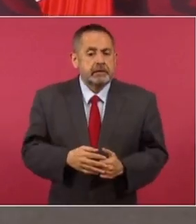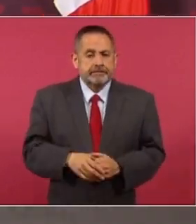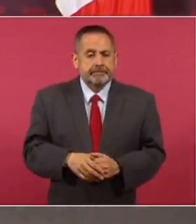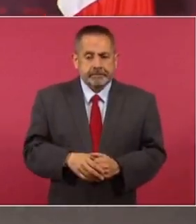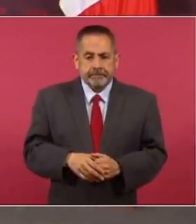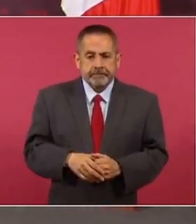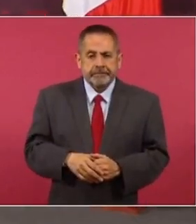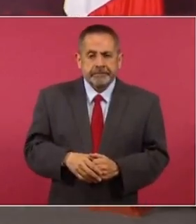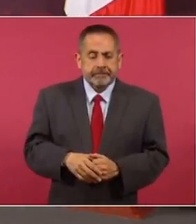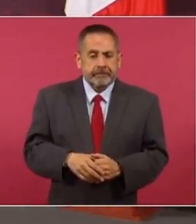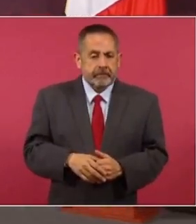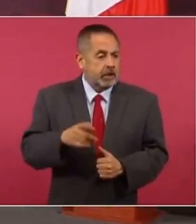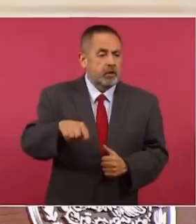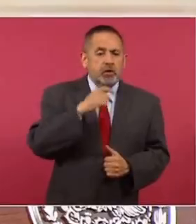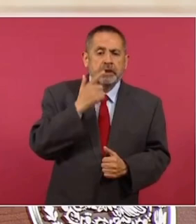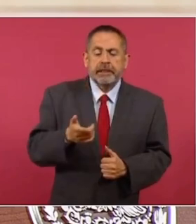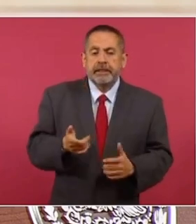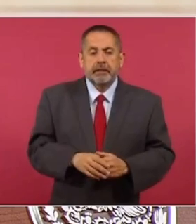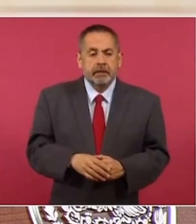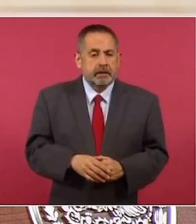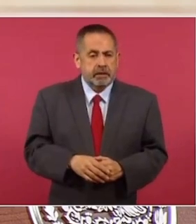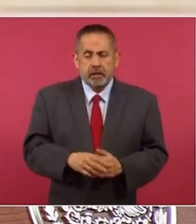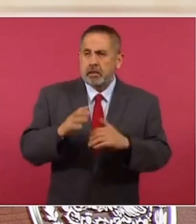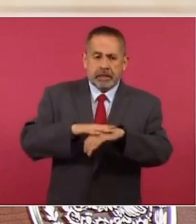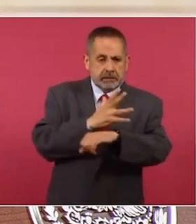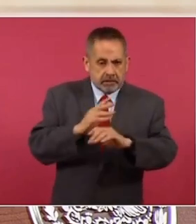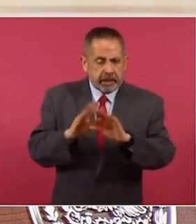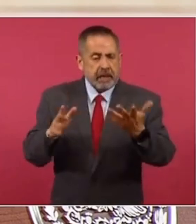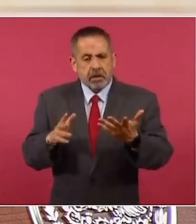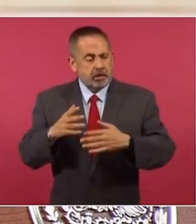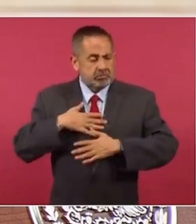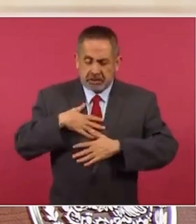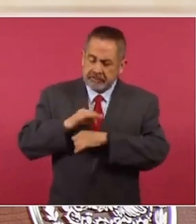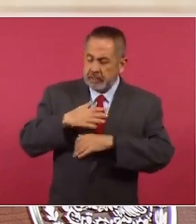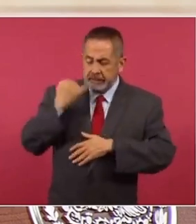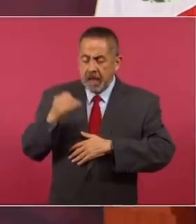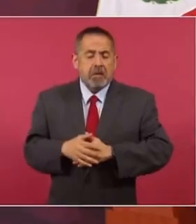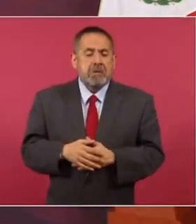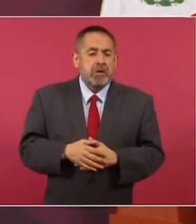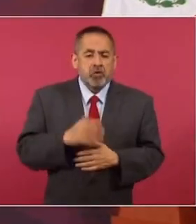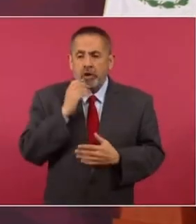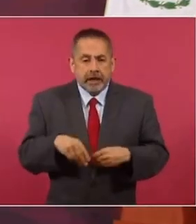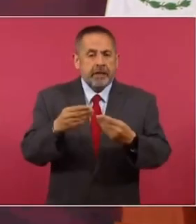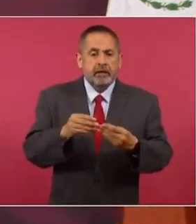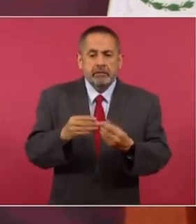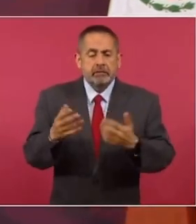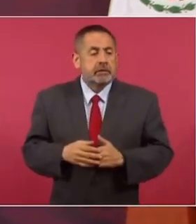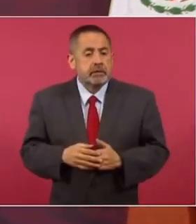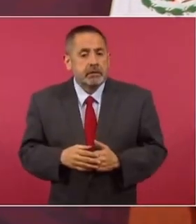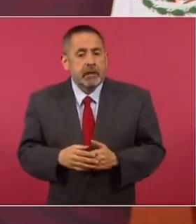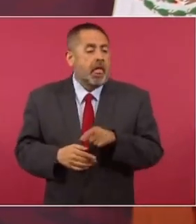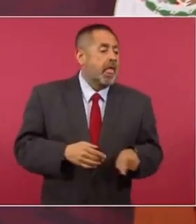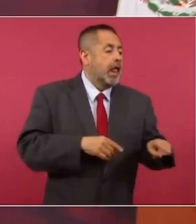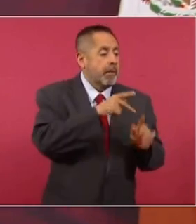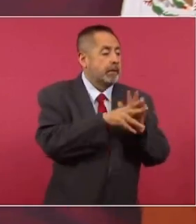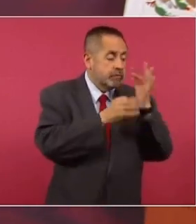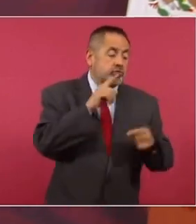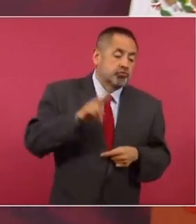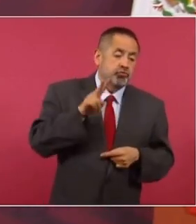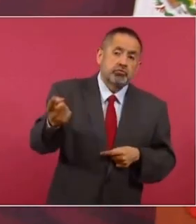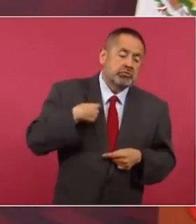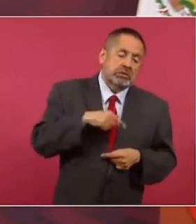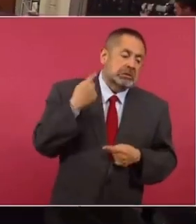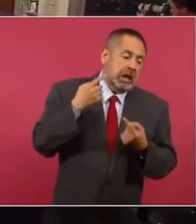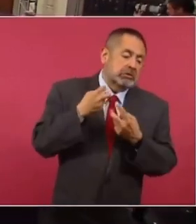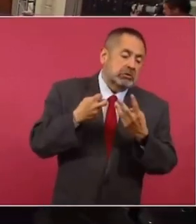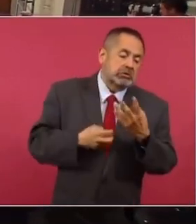o no quieren mostrarse con transparencia, ¿no?, y defender su punto ante las autoridades, pues utilizan a la prensa y le filtran